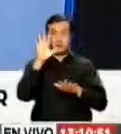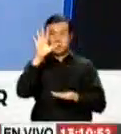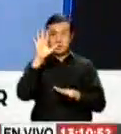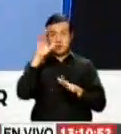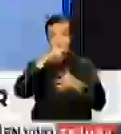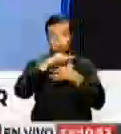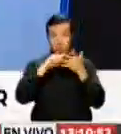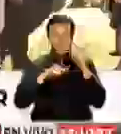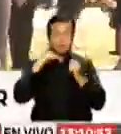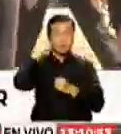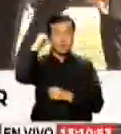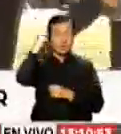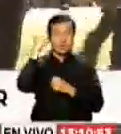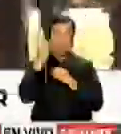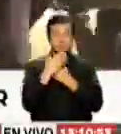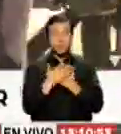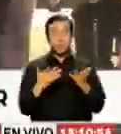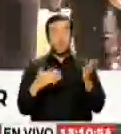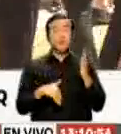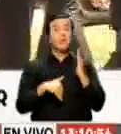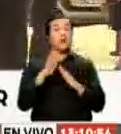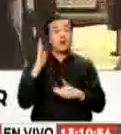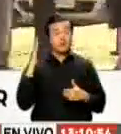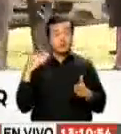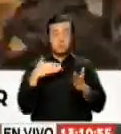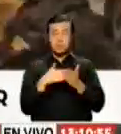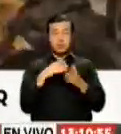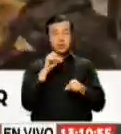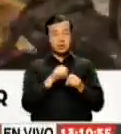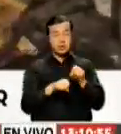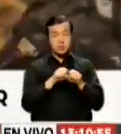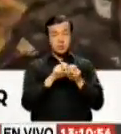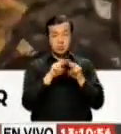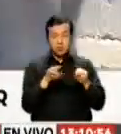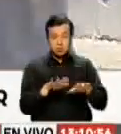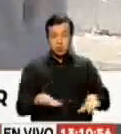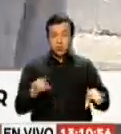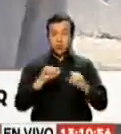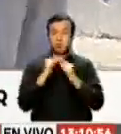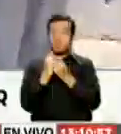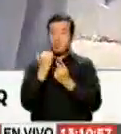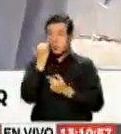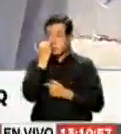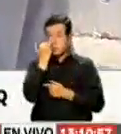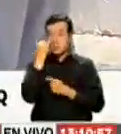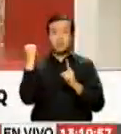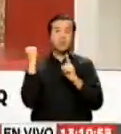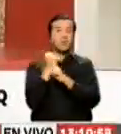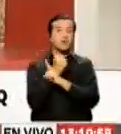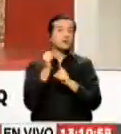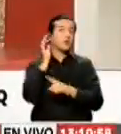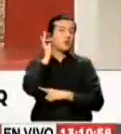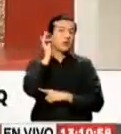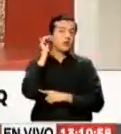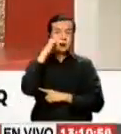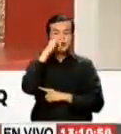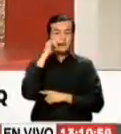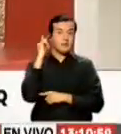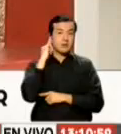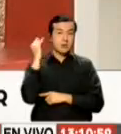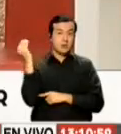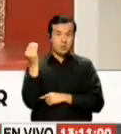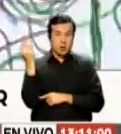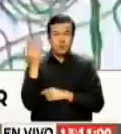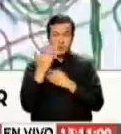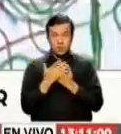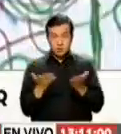de vulneraciones a derechos, especialmente contra la naturaleza, poblaciones indígenas y la violencia contra las mujeres, niños, niñas y adolescentes,